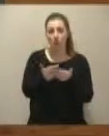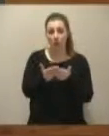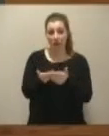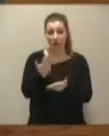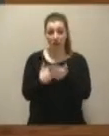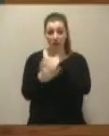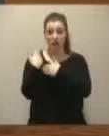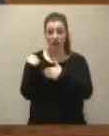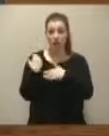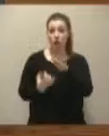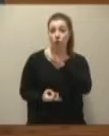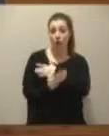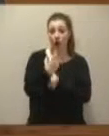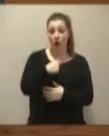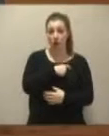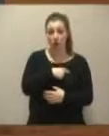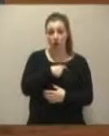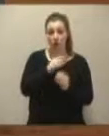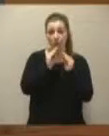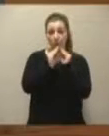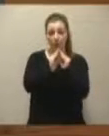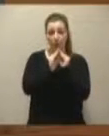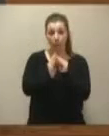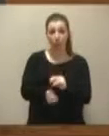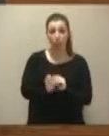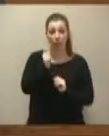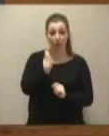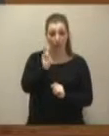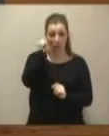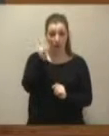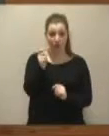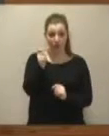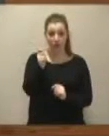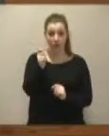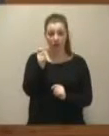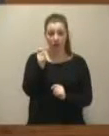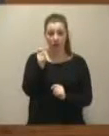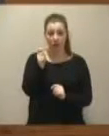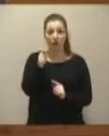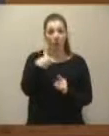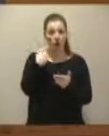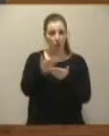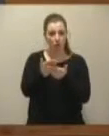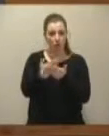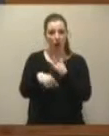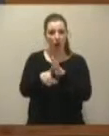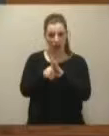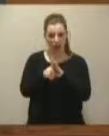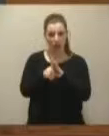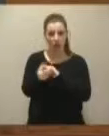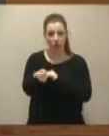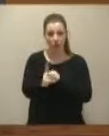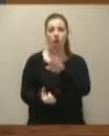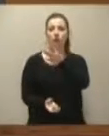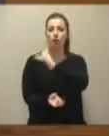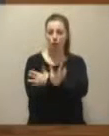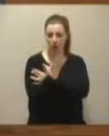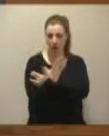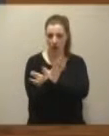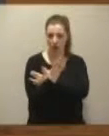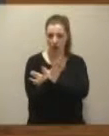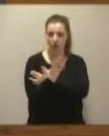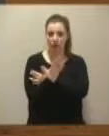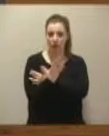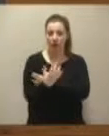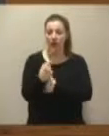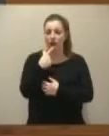aquella comisión se elaboró un dictamen que dio lugar a una proposición de ley que fue refrendada por la